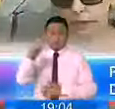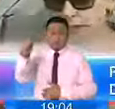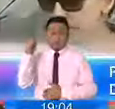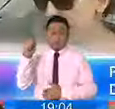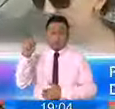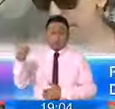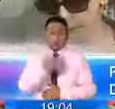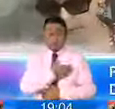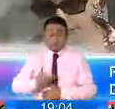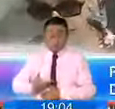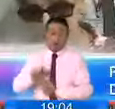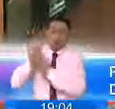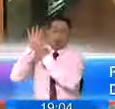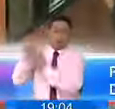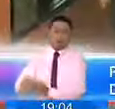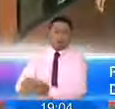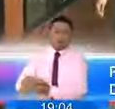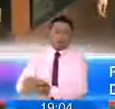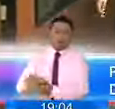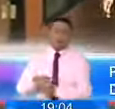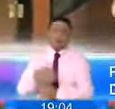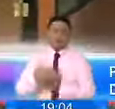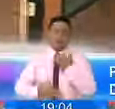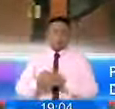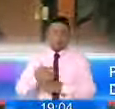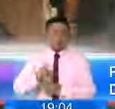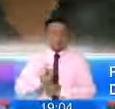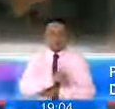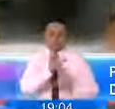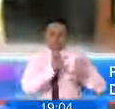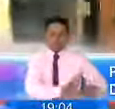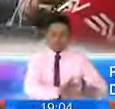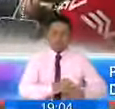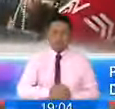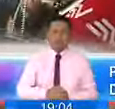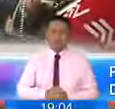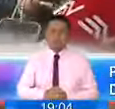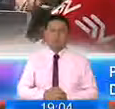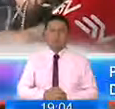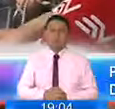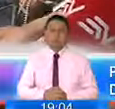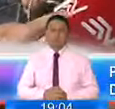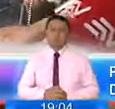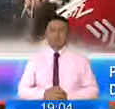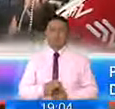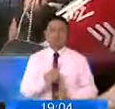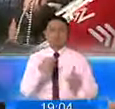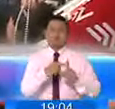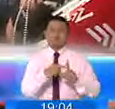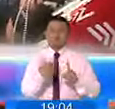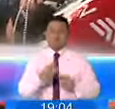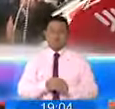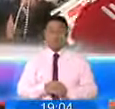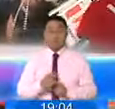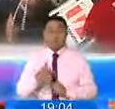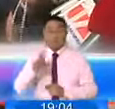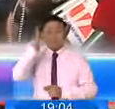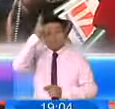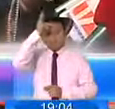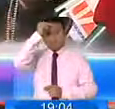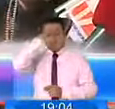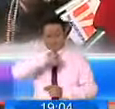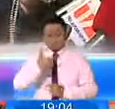del vicepresidente Jorge Glass y que la justicia debería actuar en este caso. Porque él solicitó vacaciones y parte